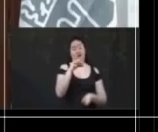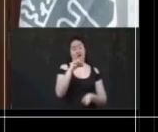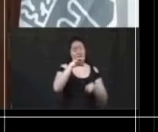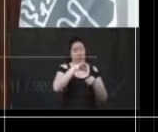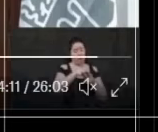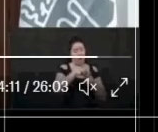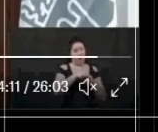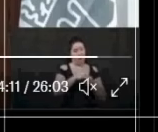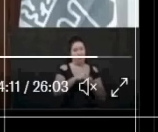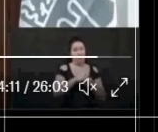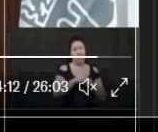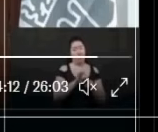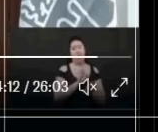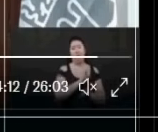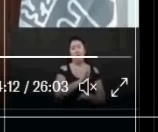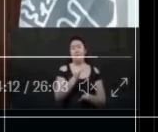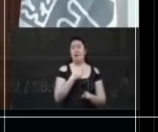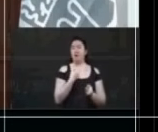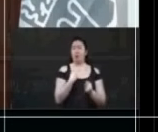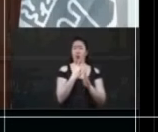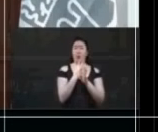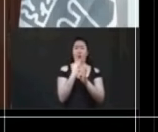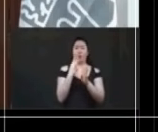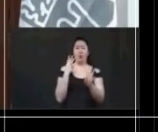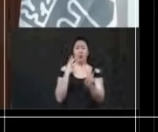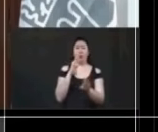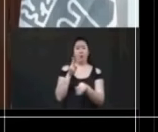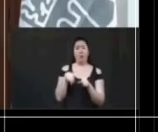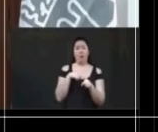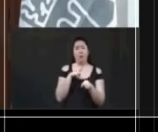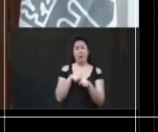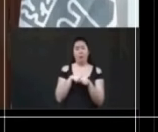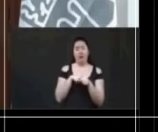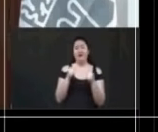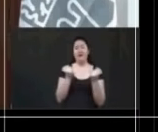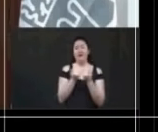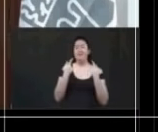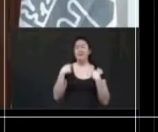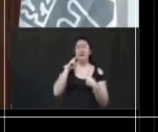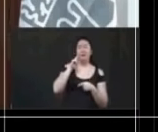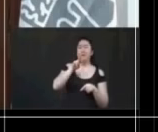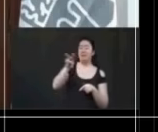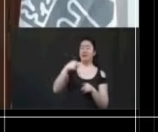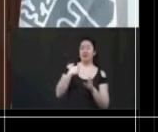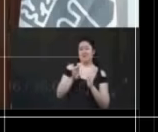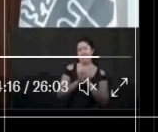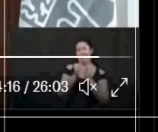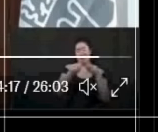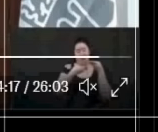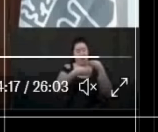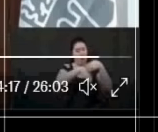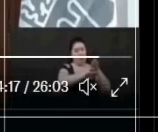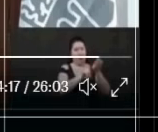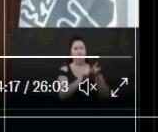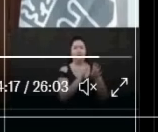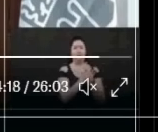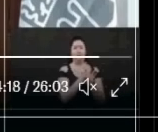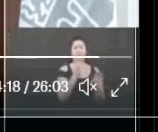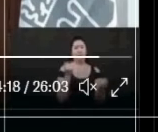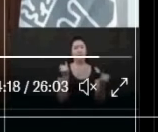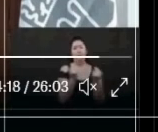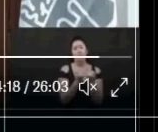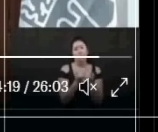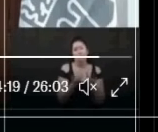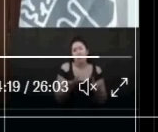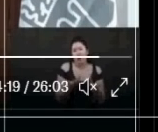Pues lo que hemos recibido de él. A ver, regresarle al pueblo lo que hemos recibido de él. Pues es dinero del